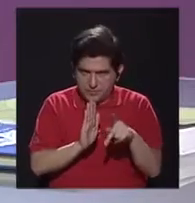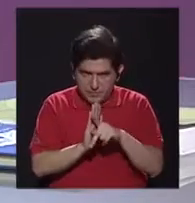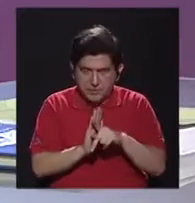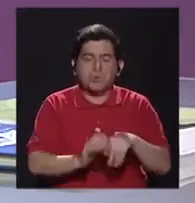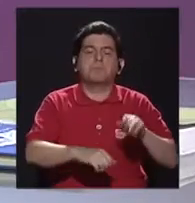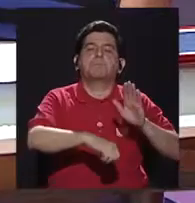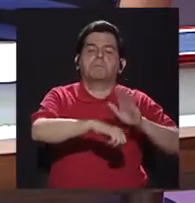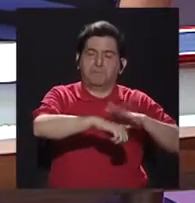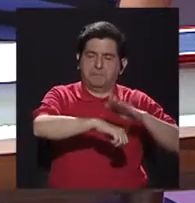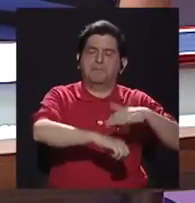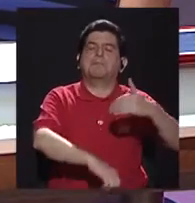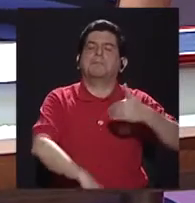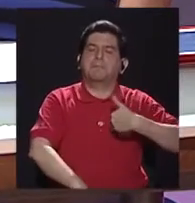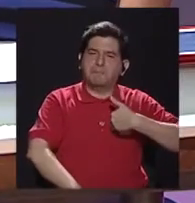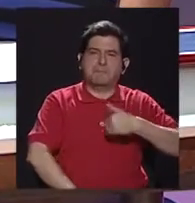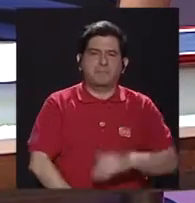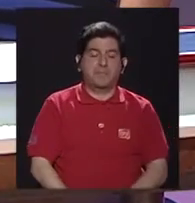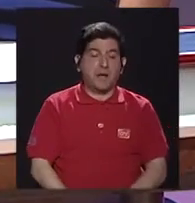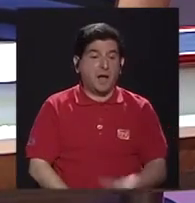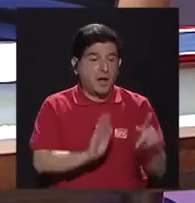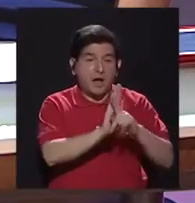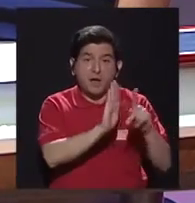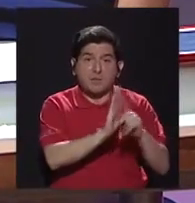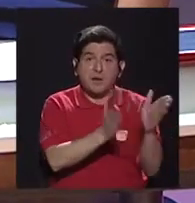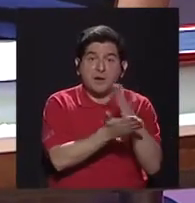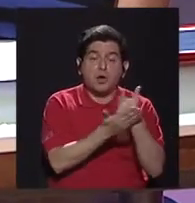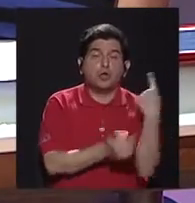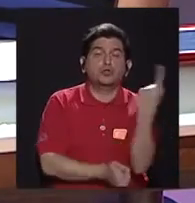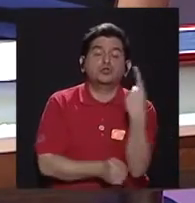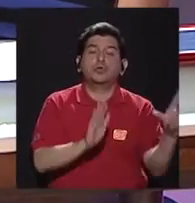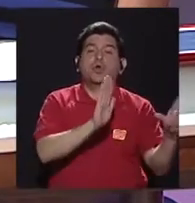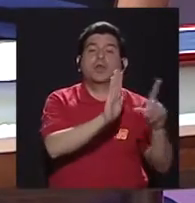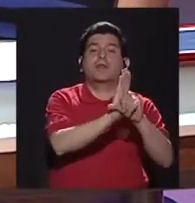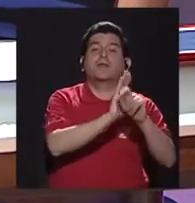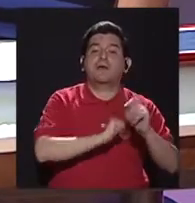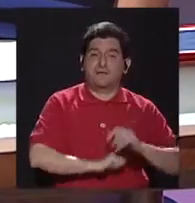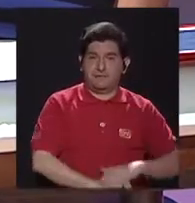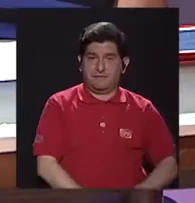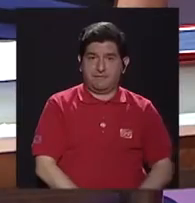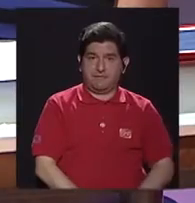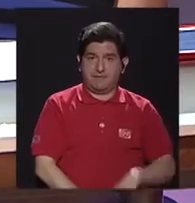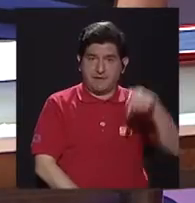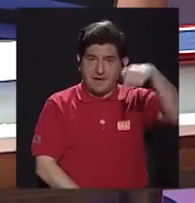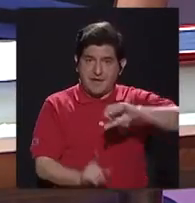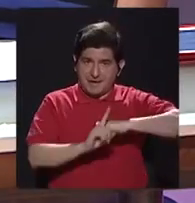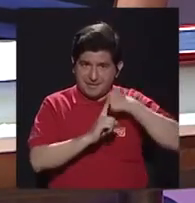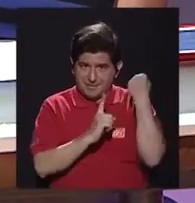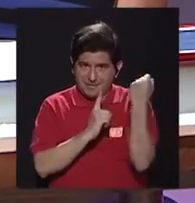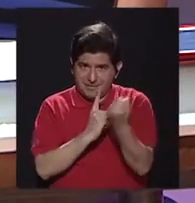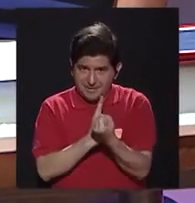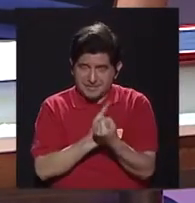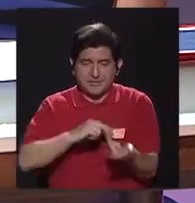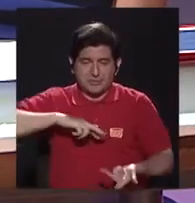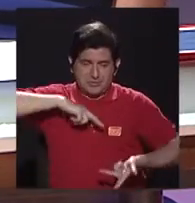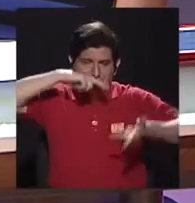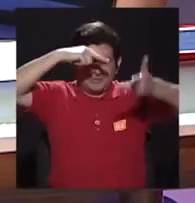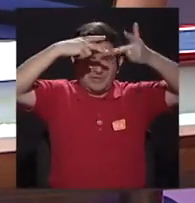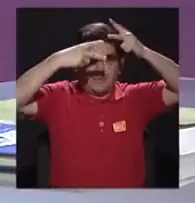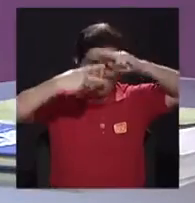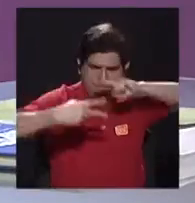está permitido. Y para prohibir algo, solo por ley se puede hacer. Aquí el asunto está más bien